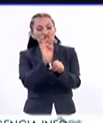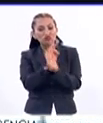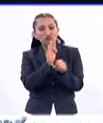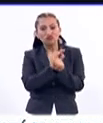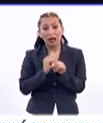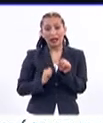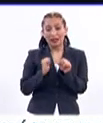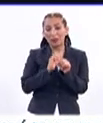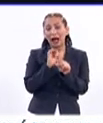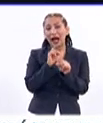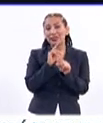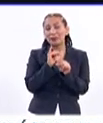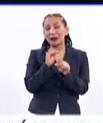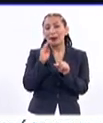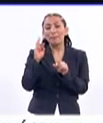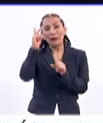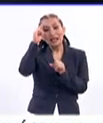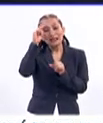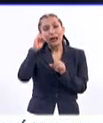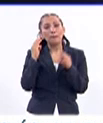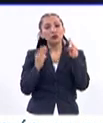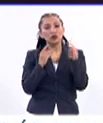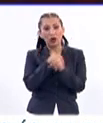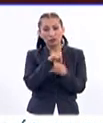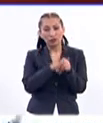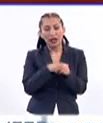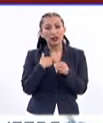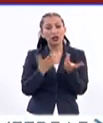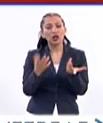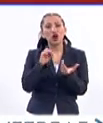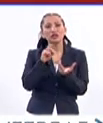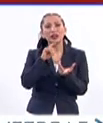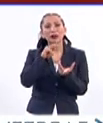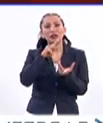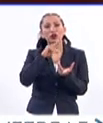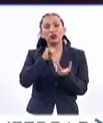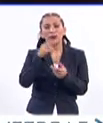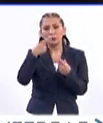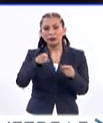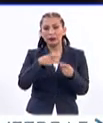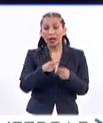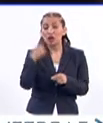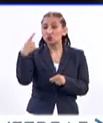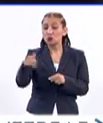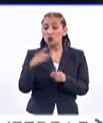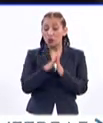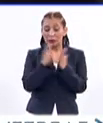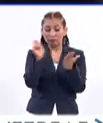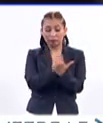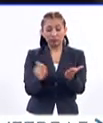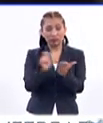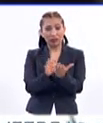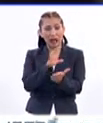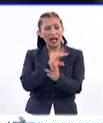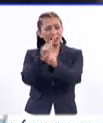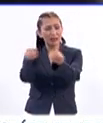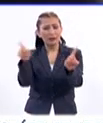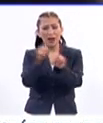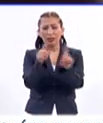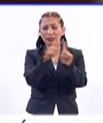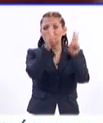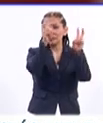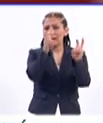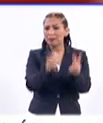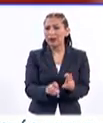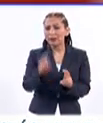con la antigua Academia de Bellas Artes, el Museo Nacional y el Conservatorio de Música. Su obra literaria incluye diversas